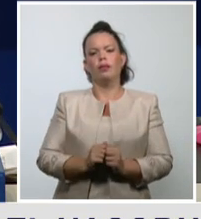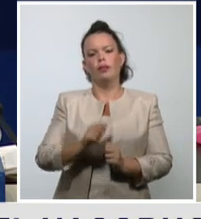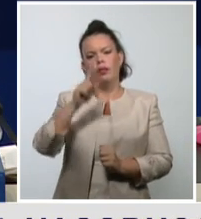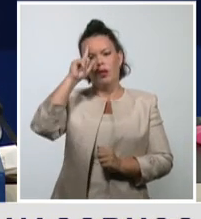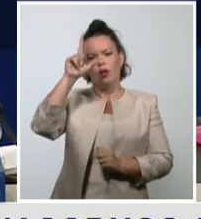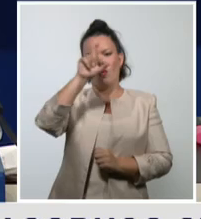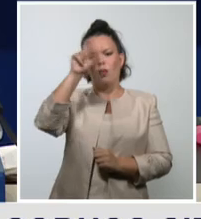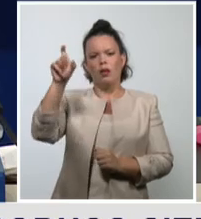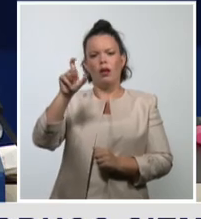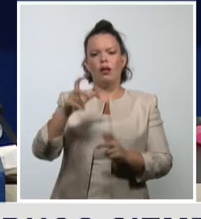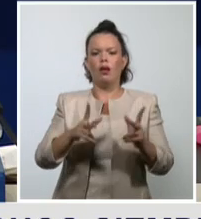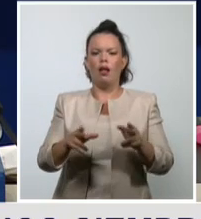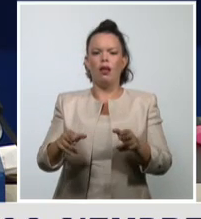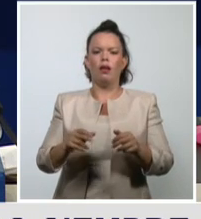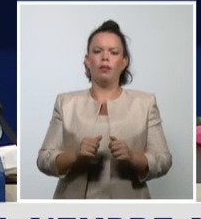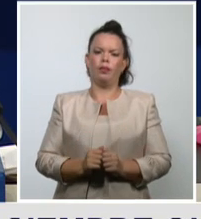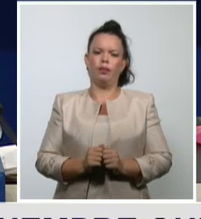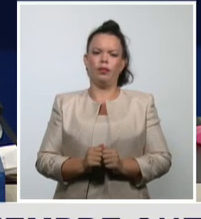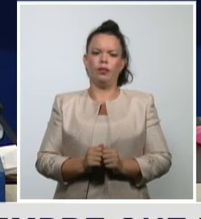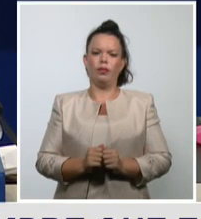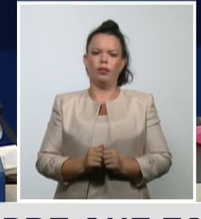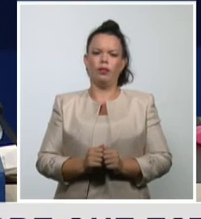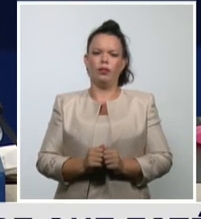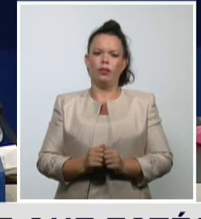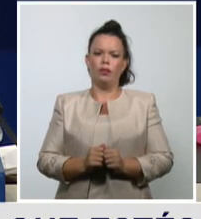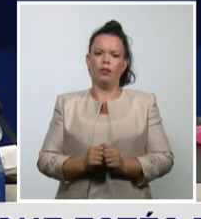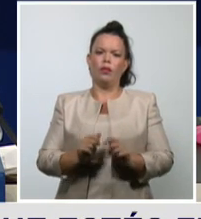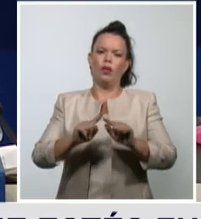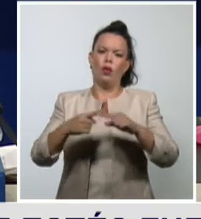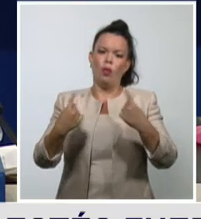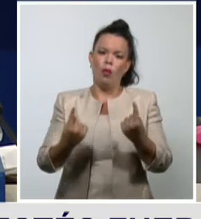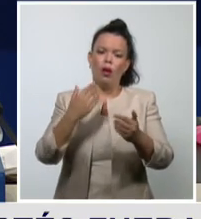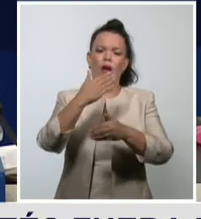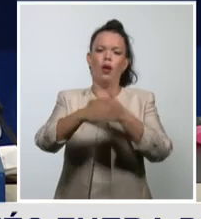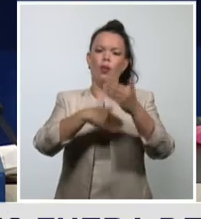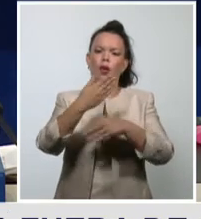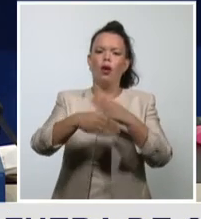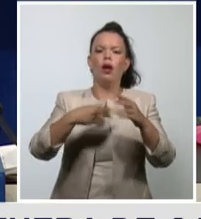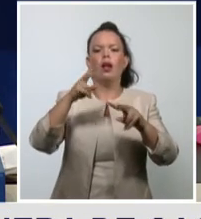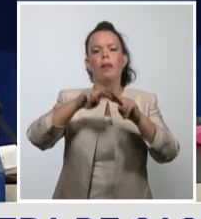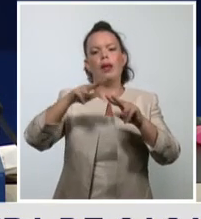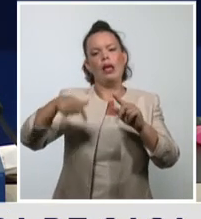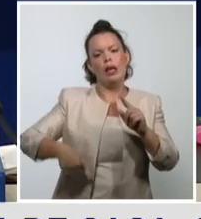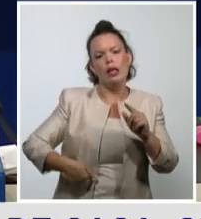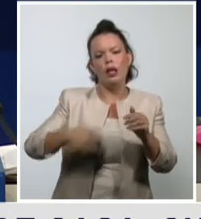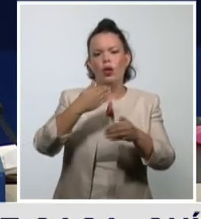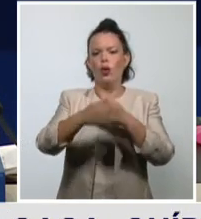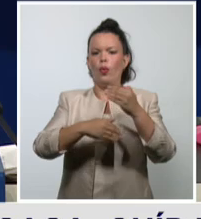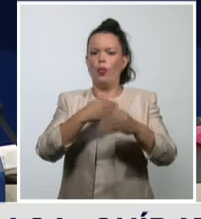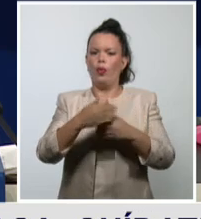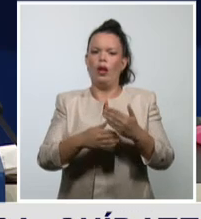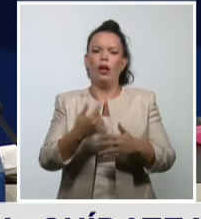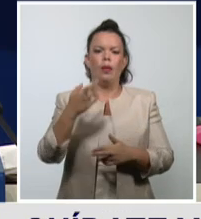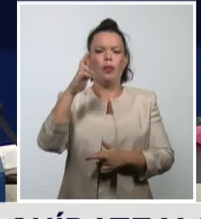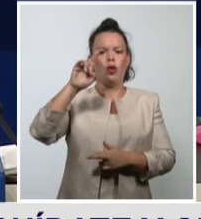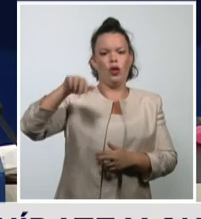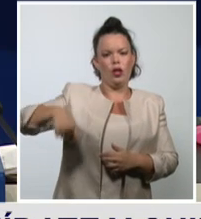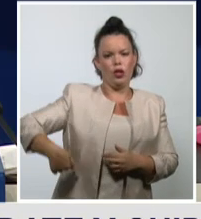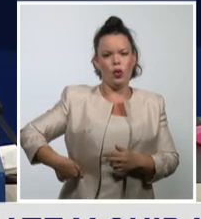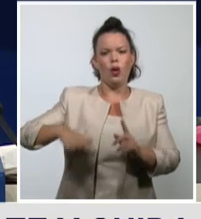con el diagnóstico de una cirrosis hepática, una insuficiencia renal aguda, además de la presencia